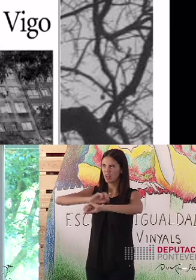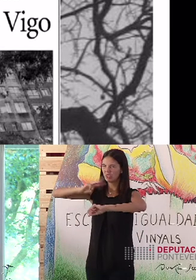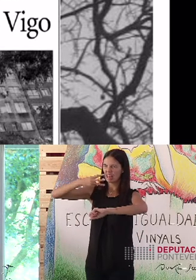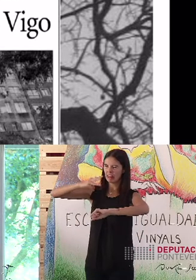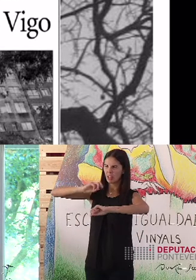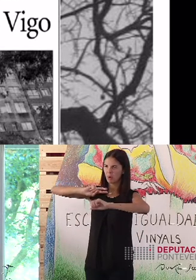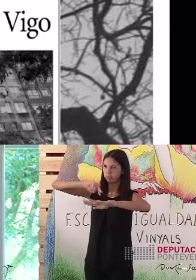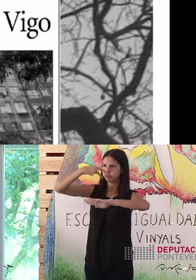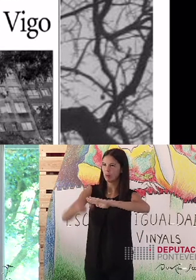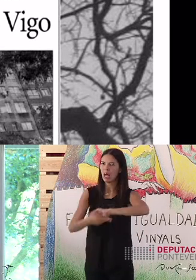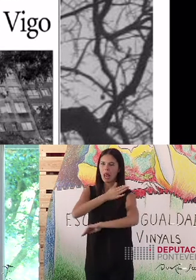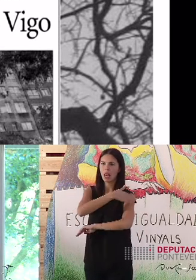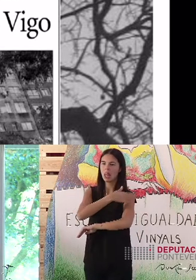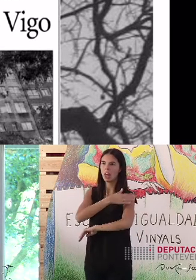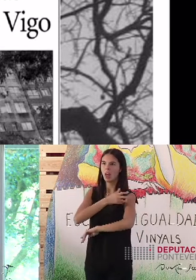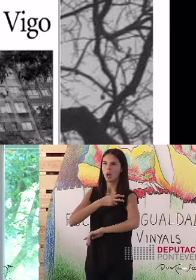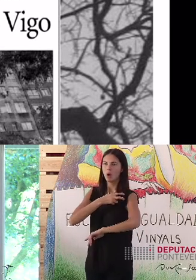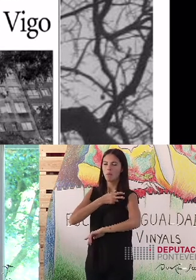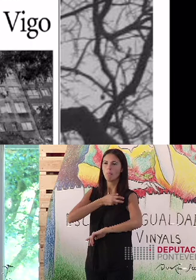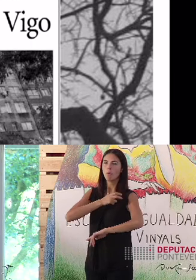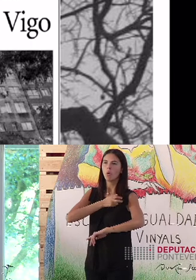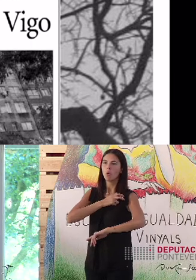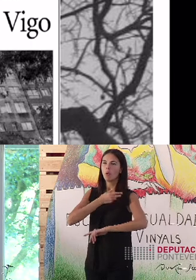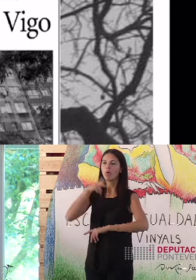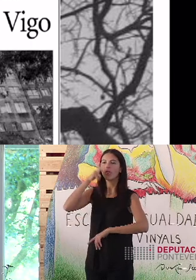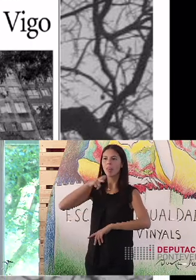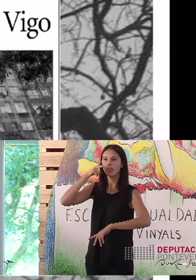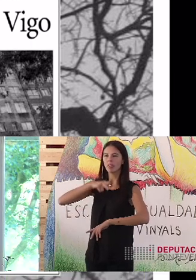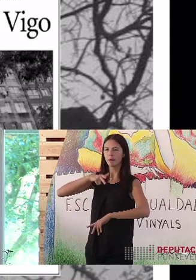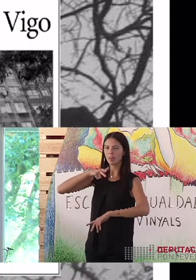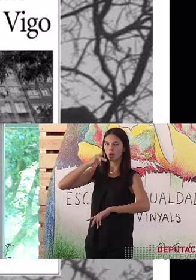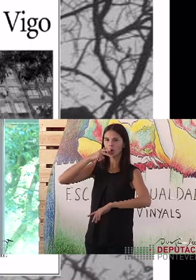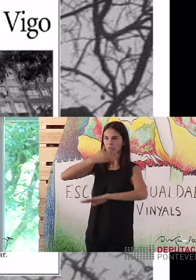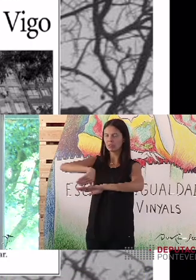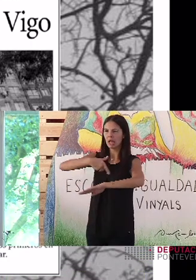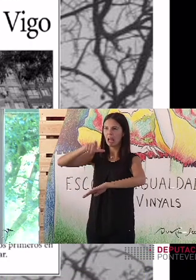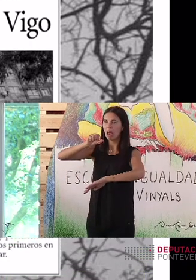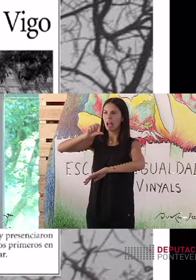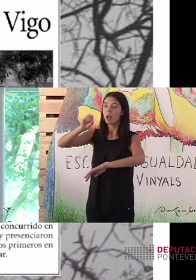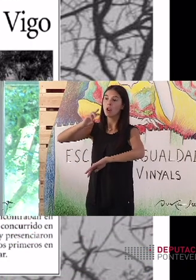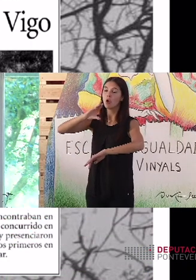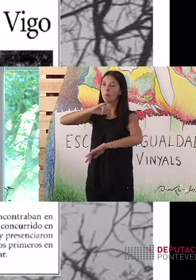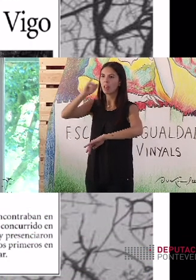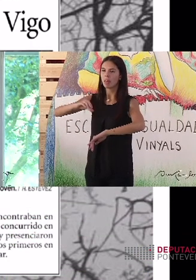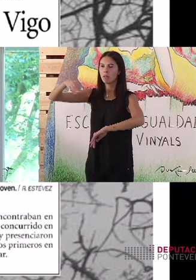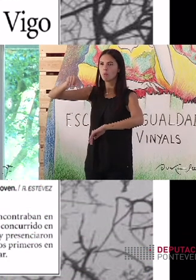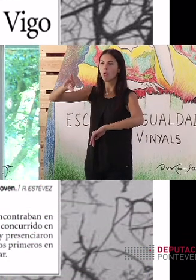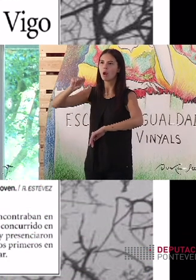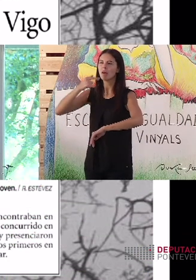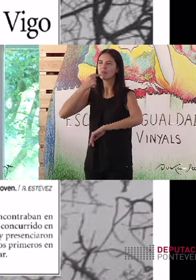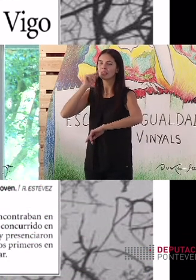lado da comisaría de Vigo, en López Mora, e que non foi detectada como víctima de trata, precisamente